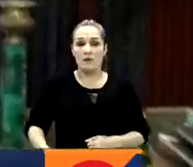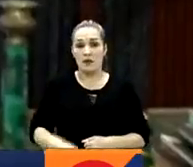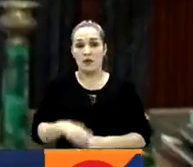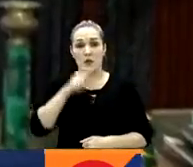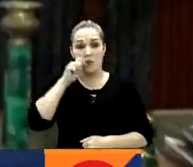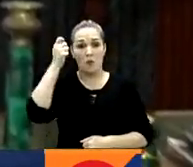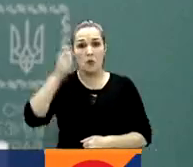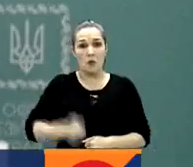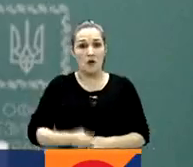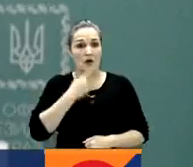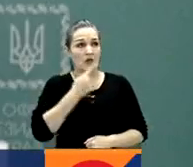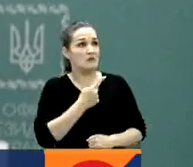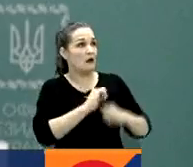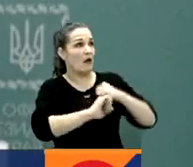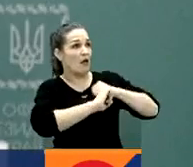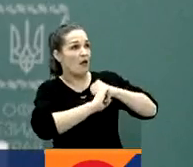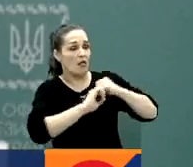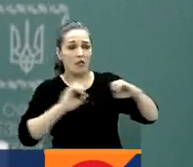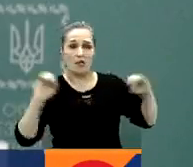como promesas vacías.